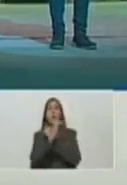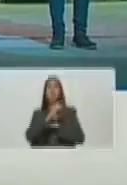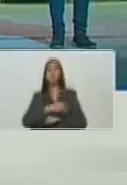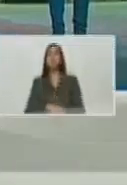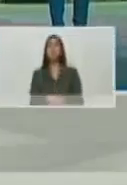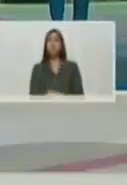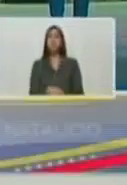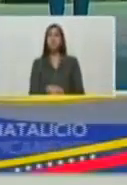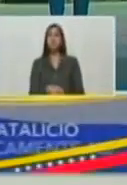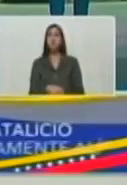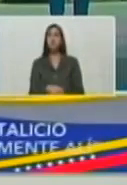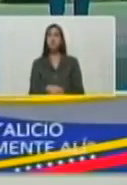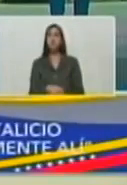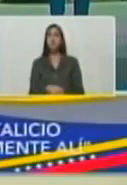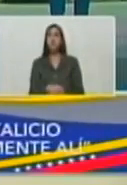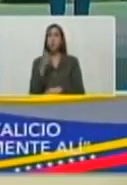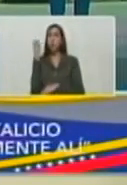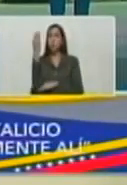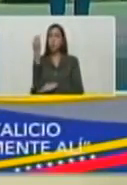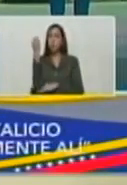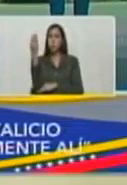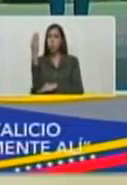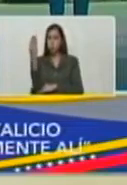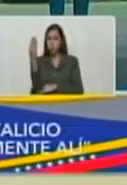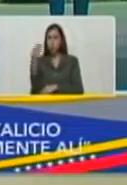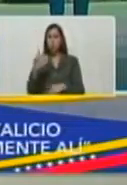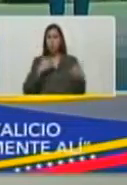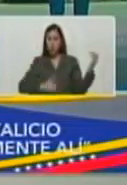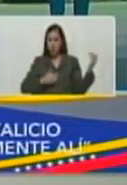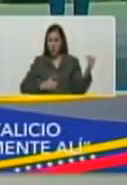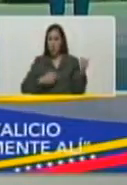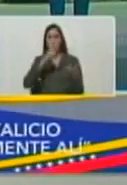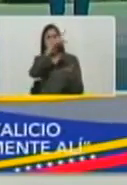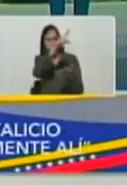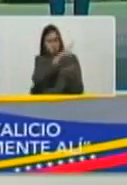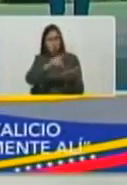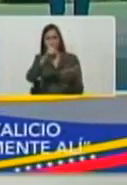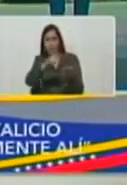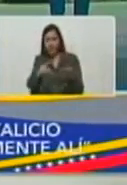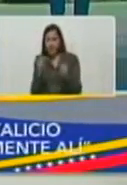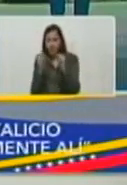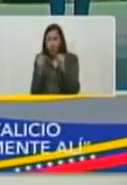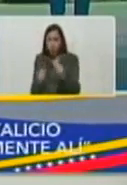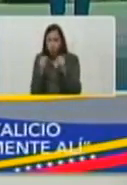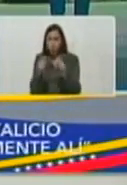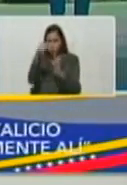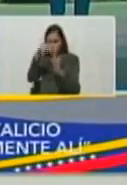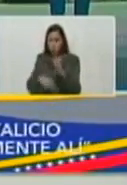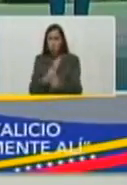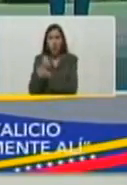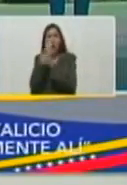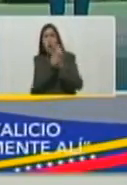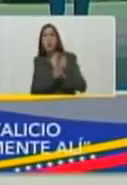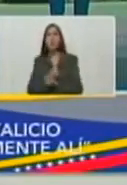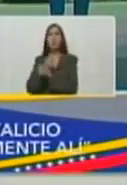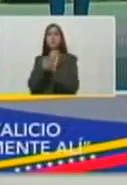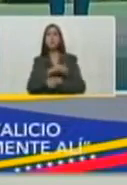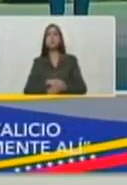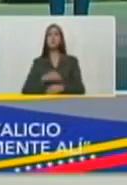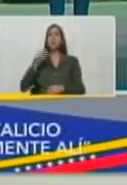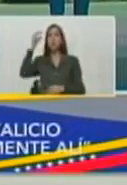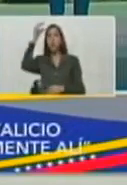Y se tiraba unos discursos, compadre, llenos de poesía, de contenido, de amor, de